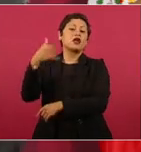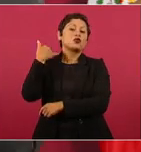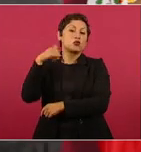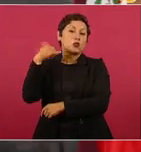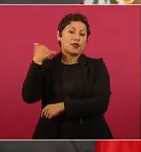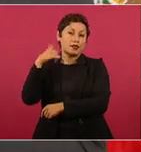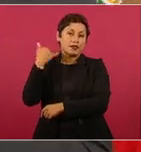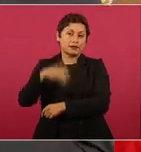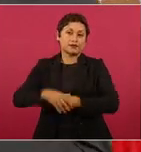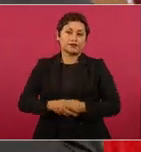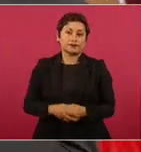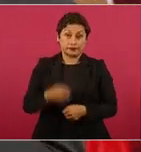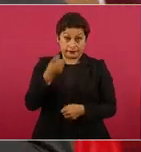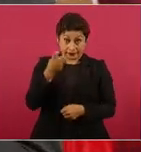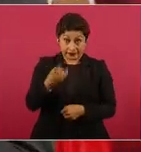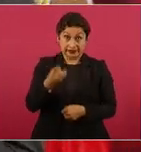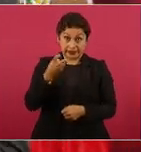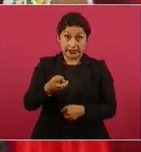es una inversión